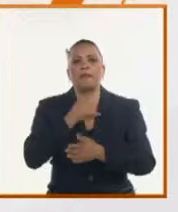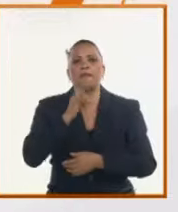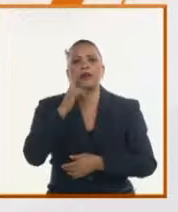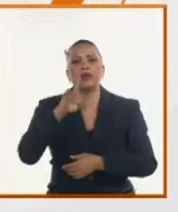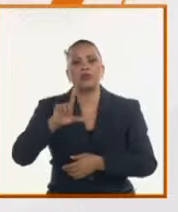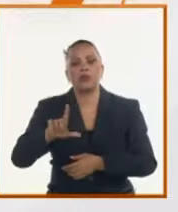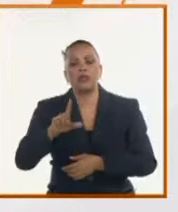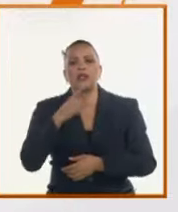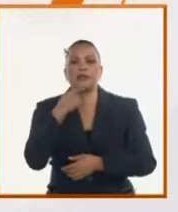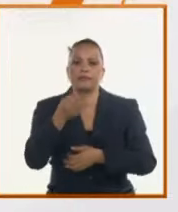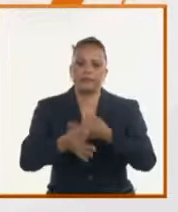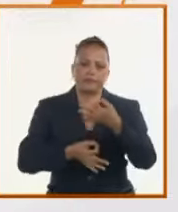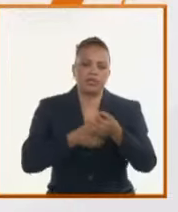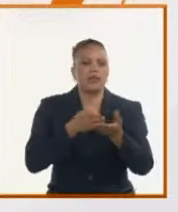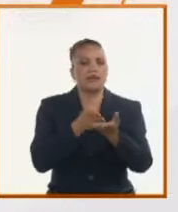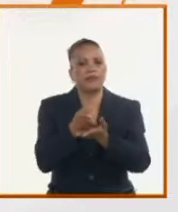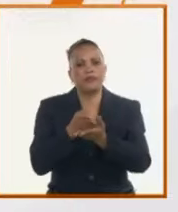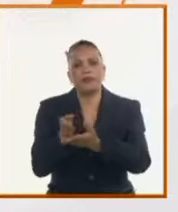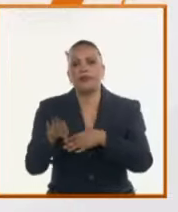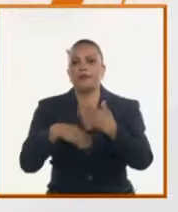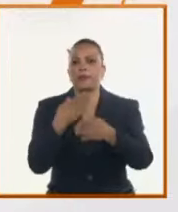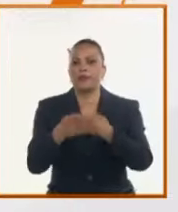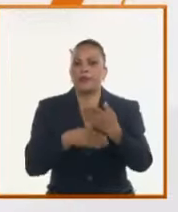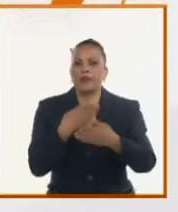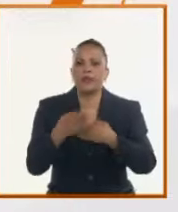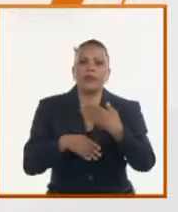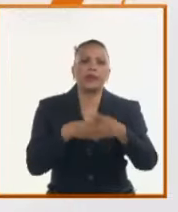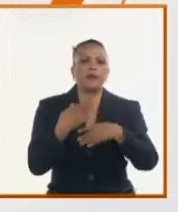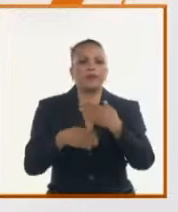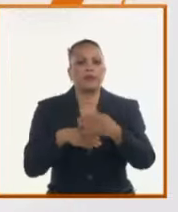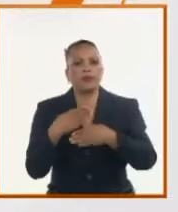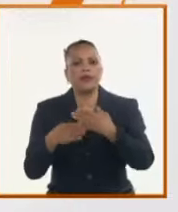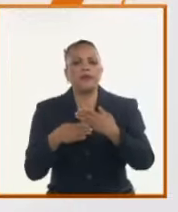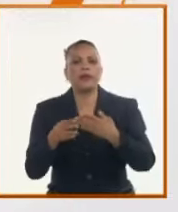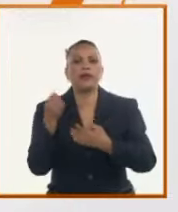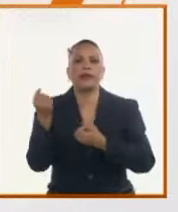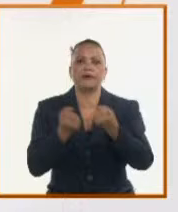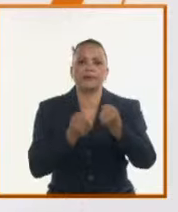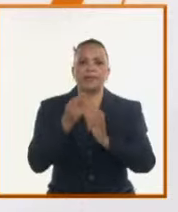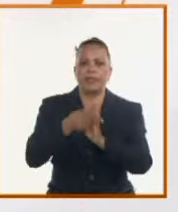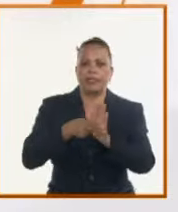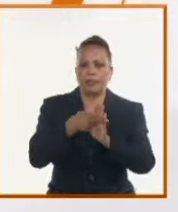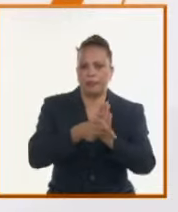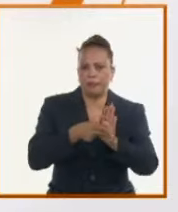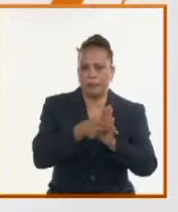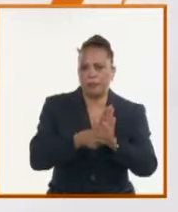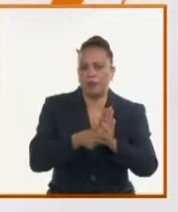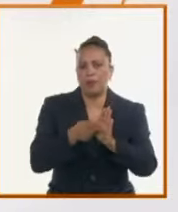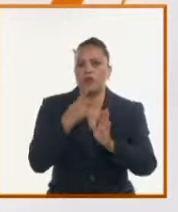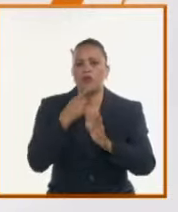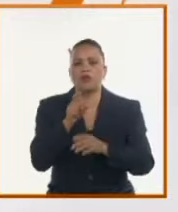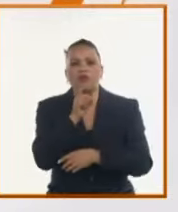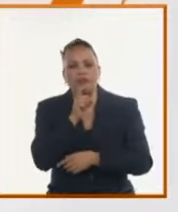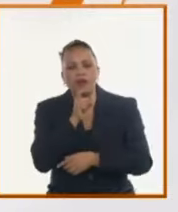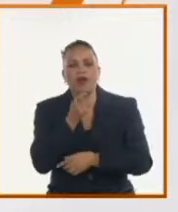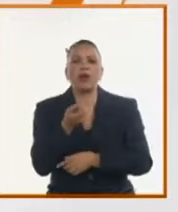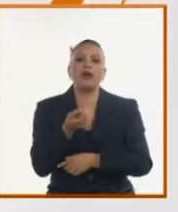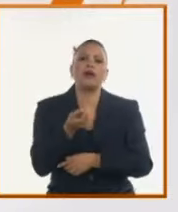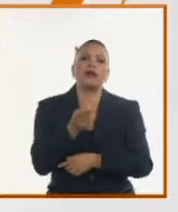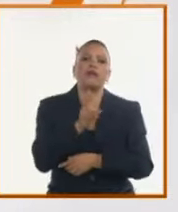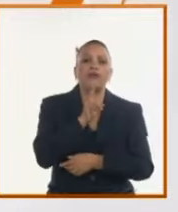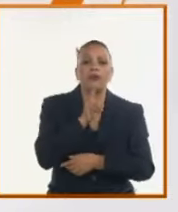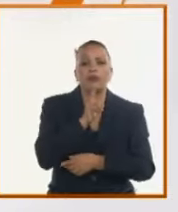hab problemita con respecto a en el transporte ferroviario con respecto a los baños o sea el